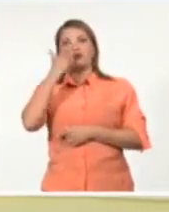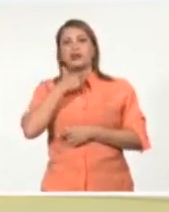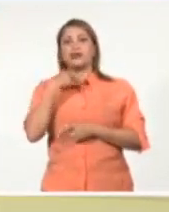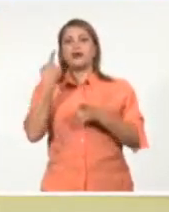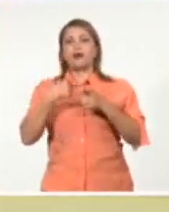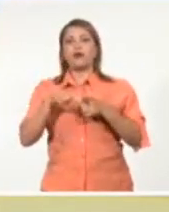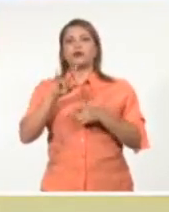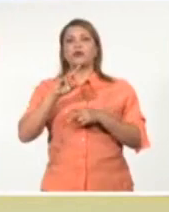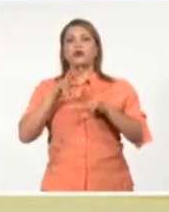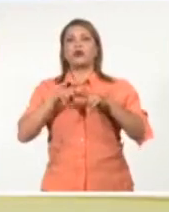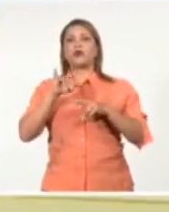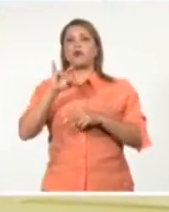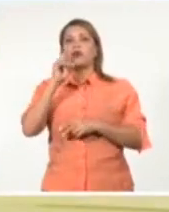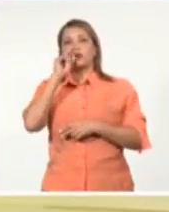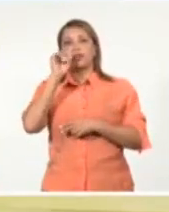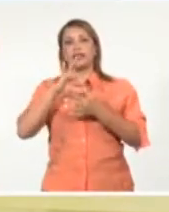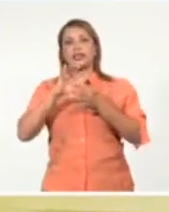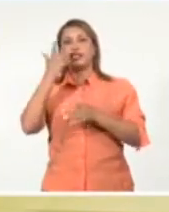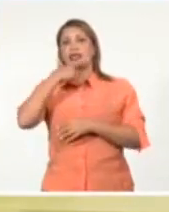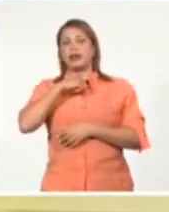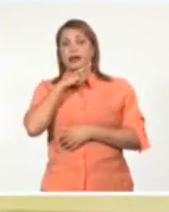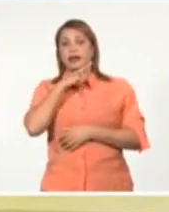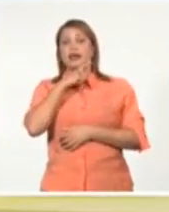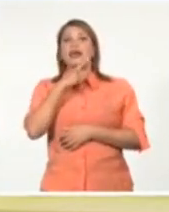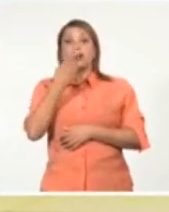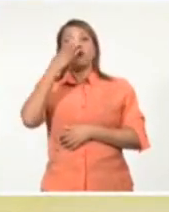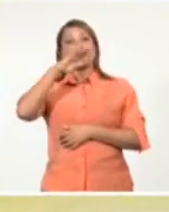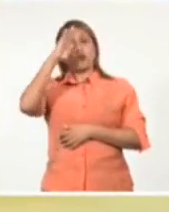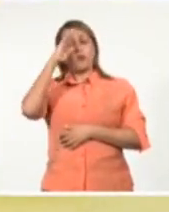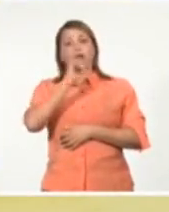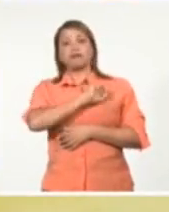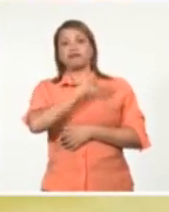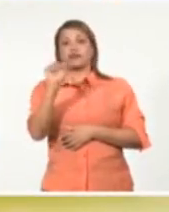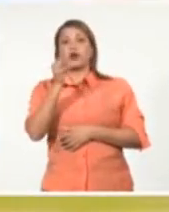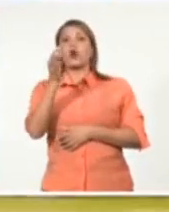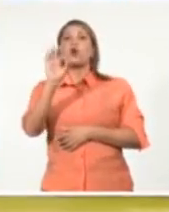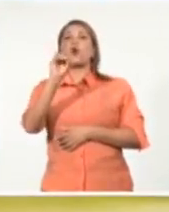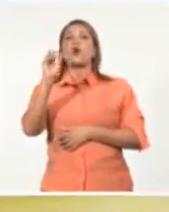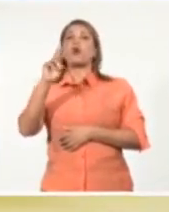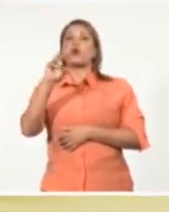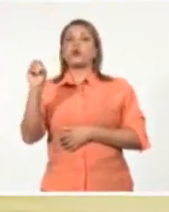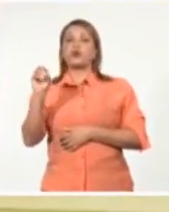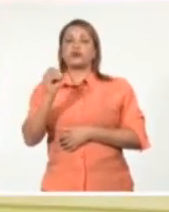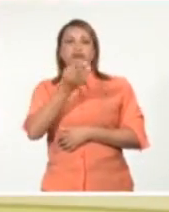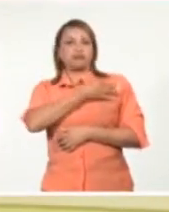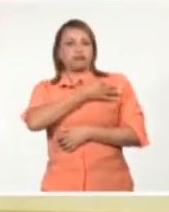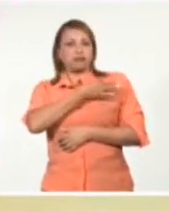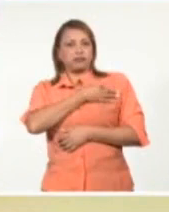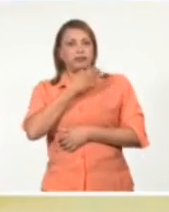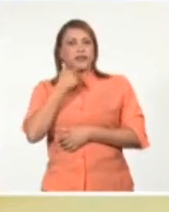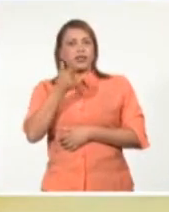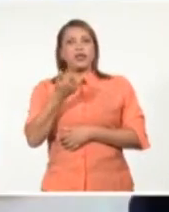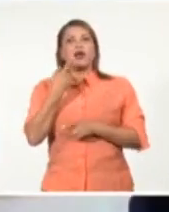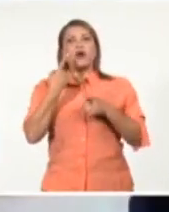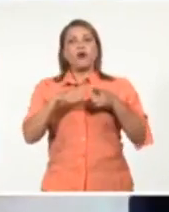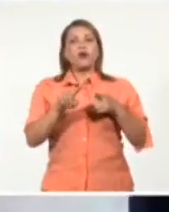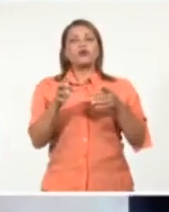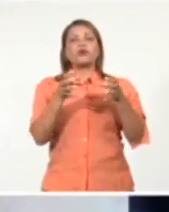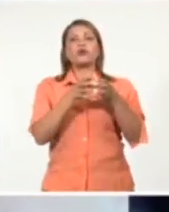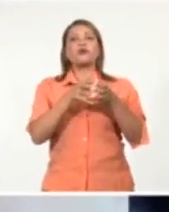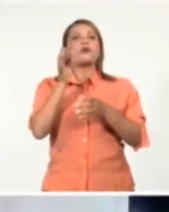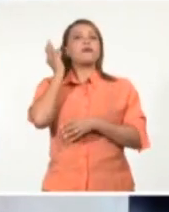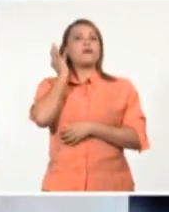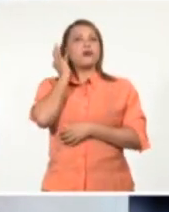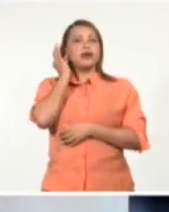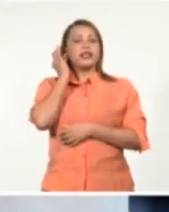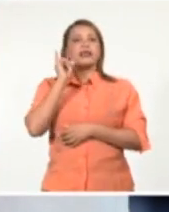de esa manera Cuba alcanzó su primera medalla de oro en el Torneo y la única en general mientras entre las mujeres y Dalí Ortiz se dio en